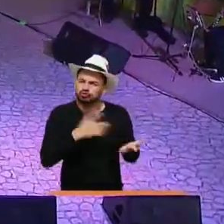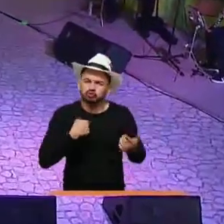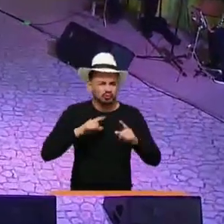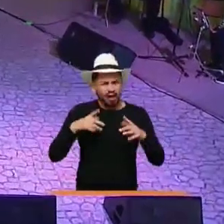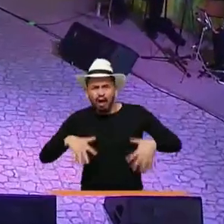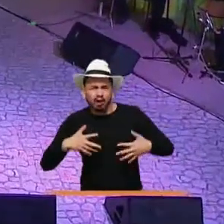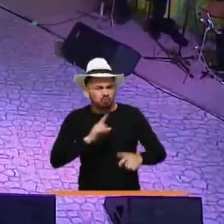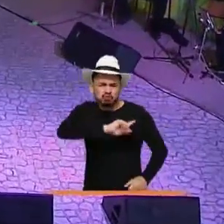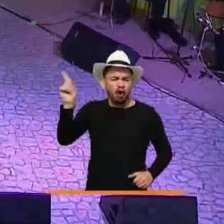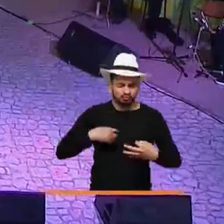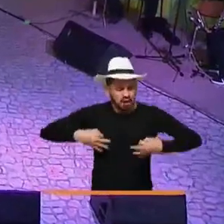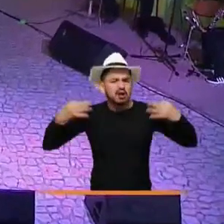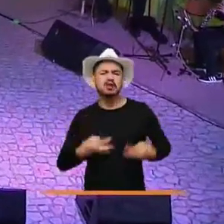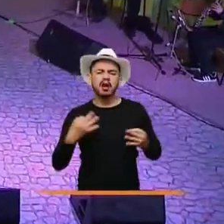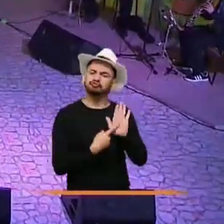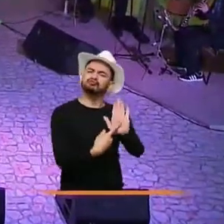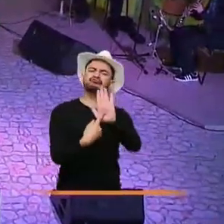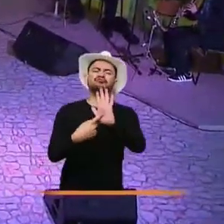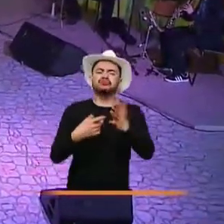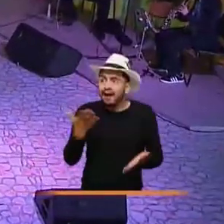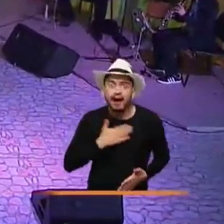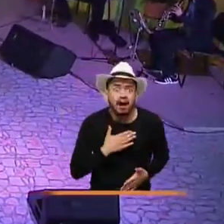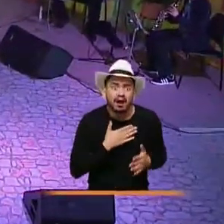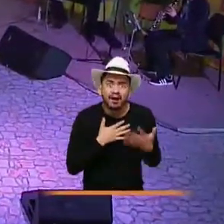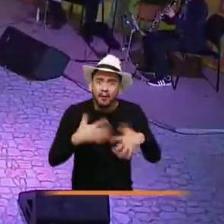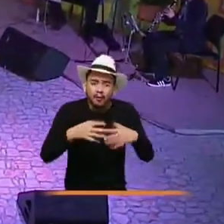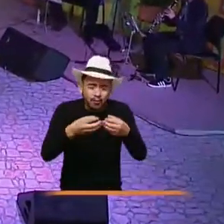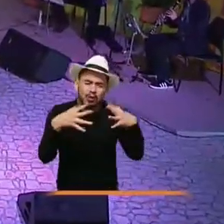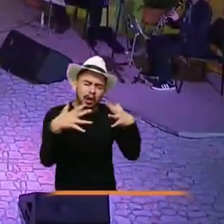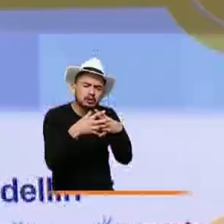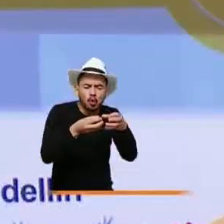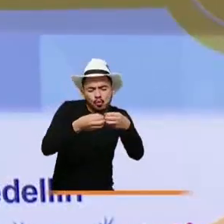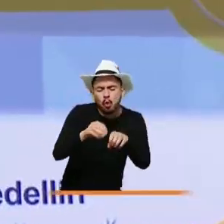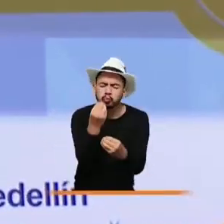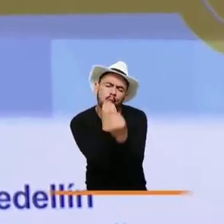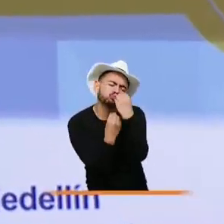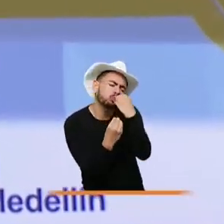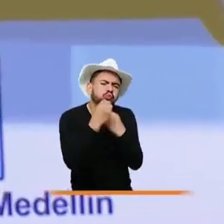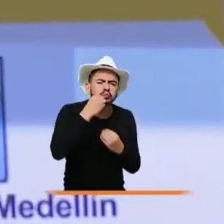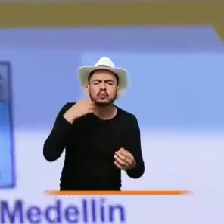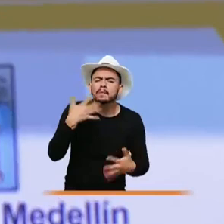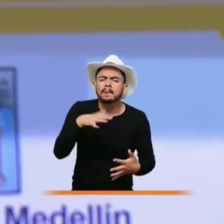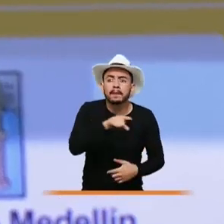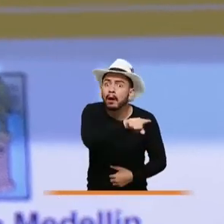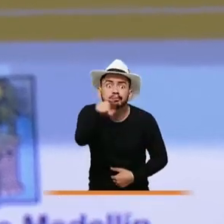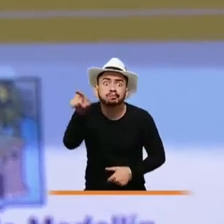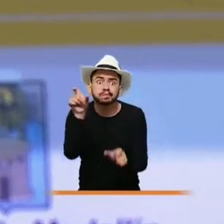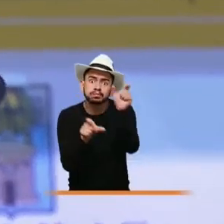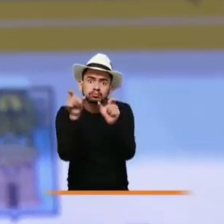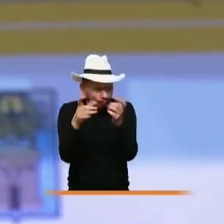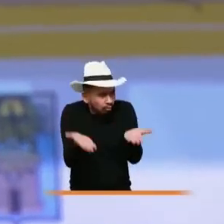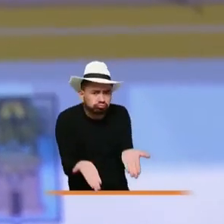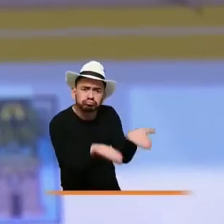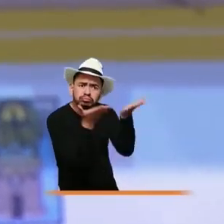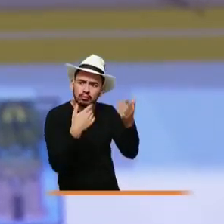yo con mi arroz con nuevo para que la gente crea hoy valoro